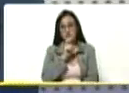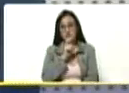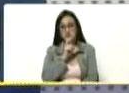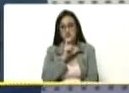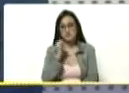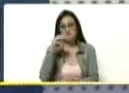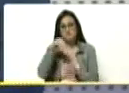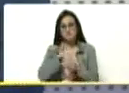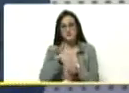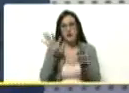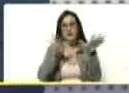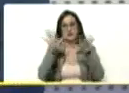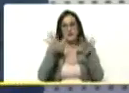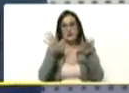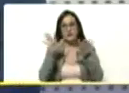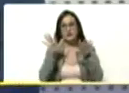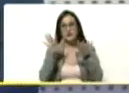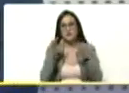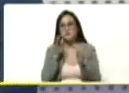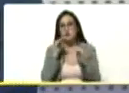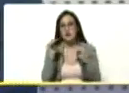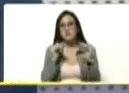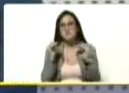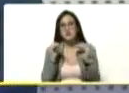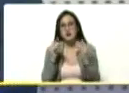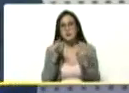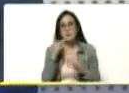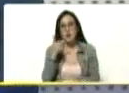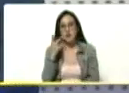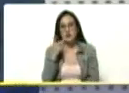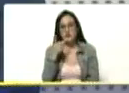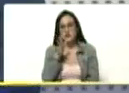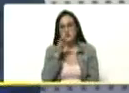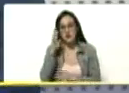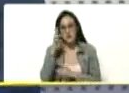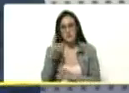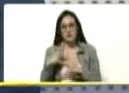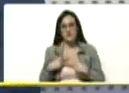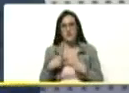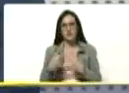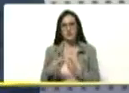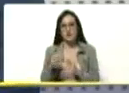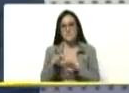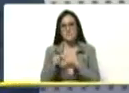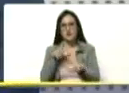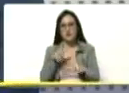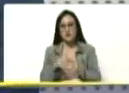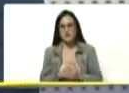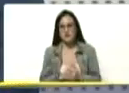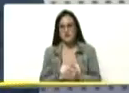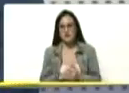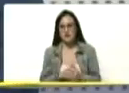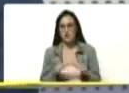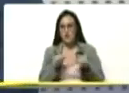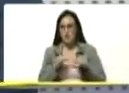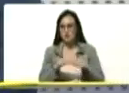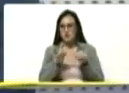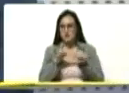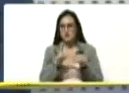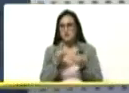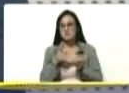injerencia extranjera, la inestabilidad política y el irrespeto a la voluntad de las mayorías continúan siendo